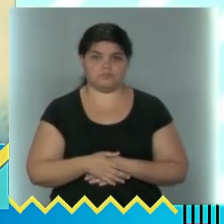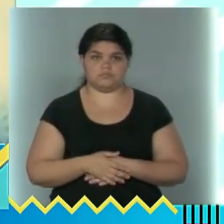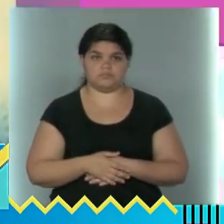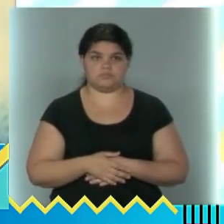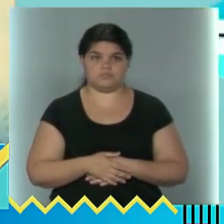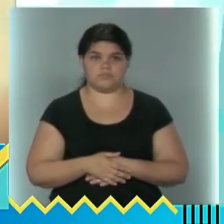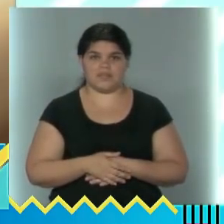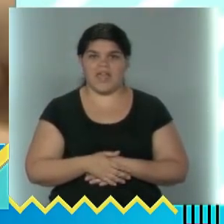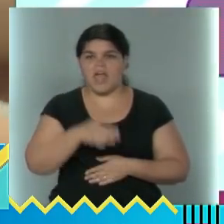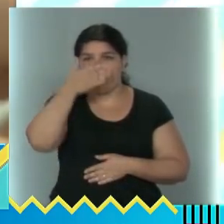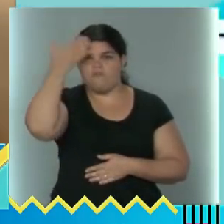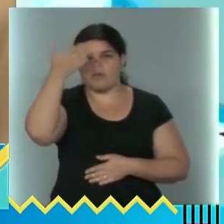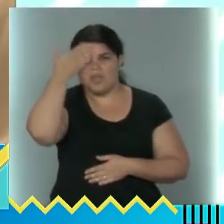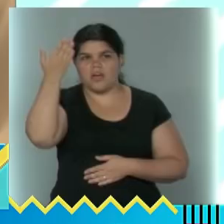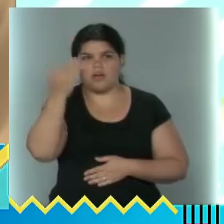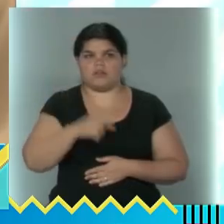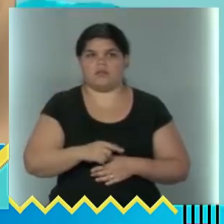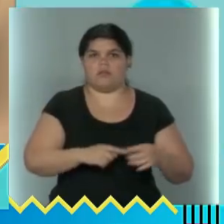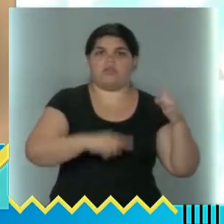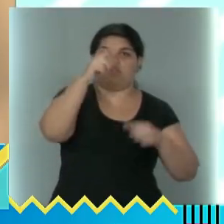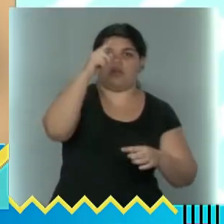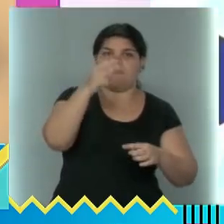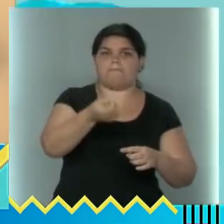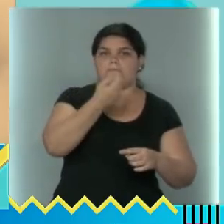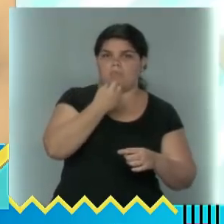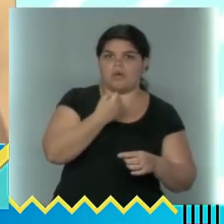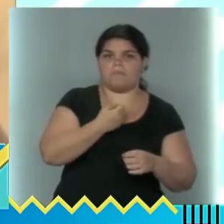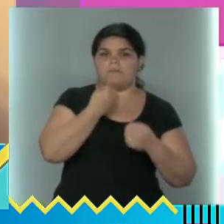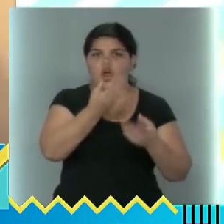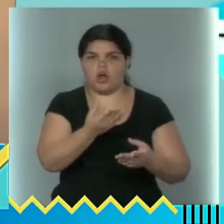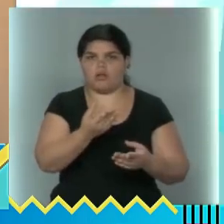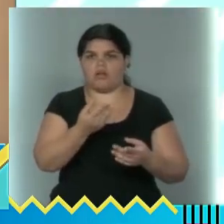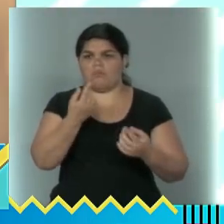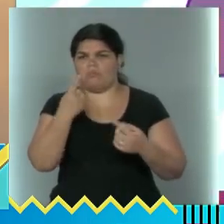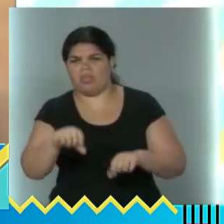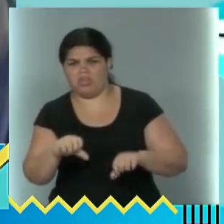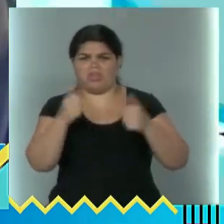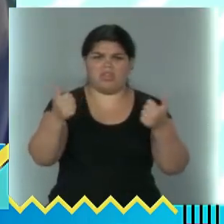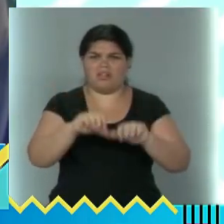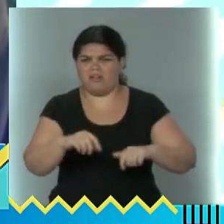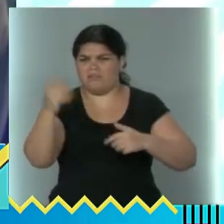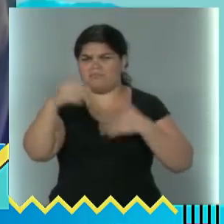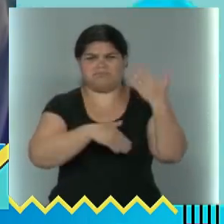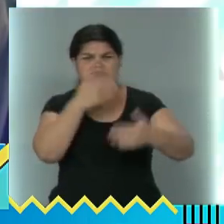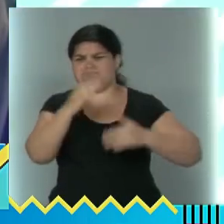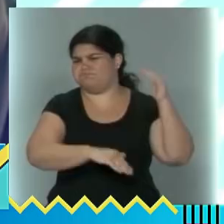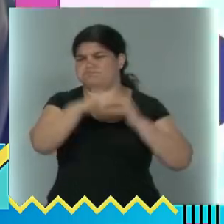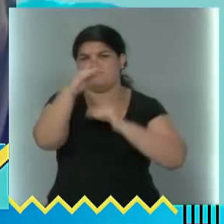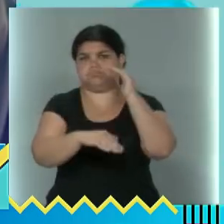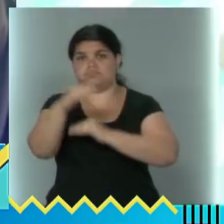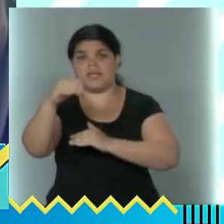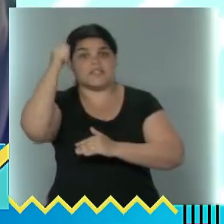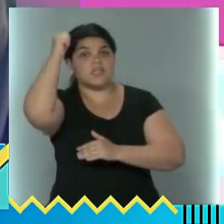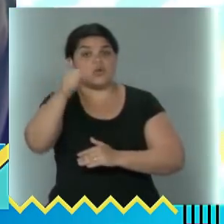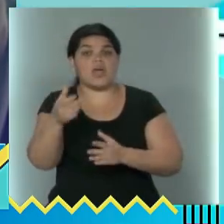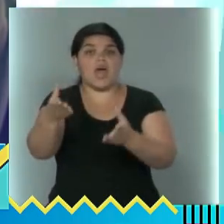la enfermedad va haciendo fluctuaciones. Toma la medicación, mejora, empeora, toma la medicación, a lo largo del día va fluctuando. Lo que hace la cirugía es mantenerlo más estable